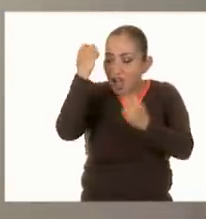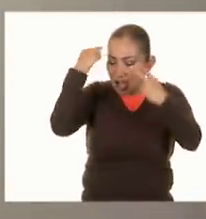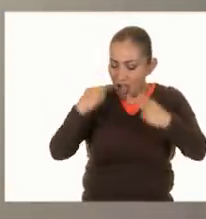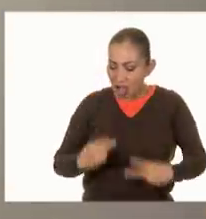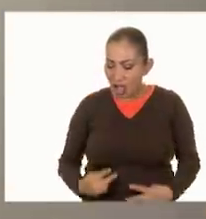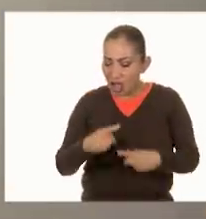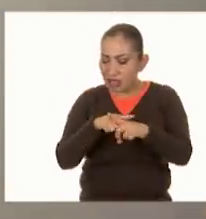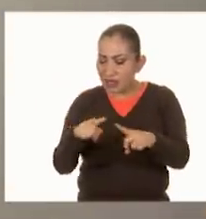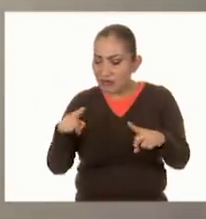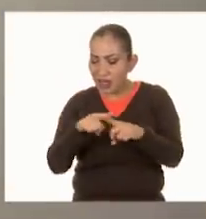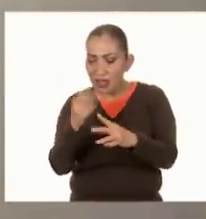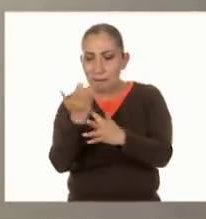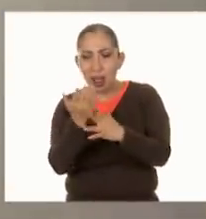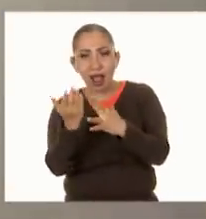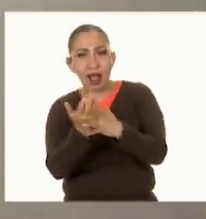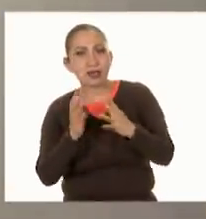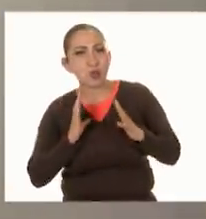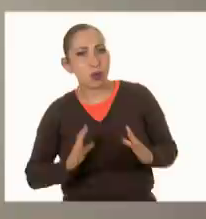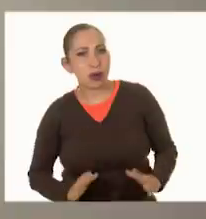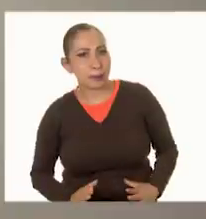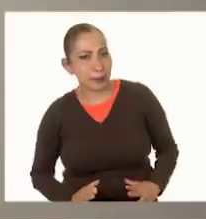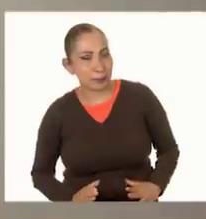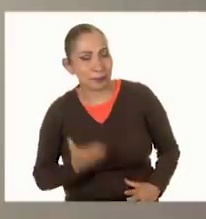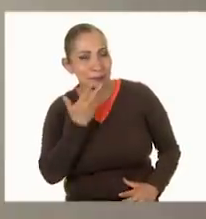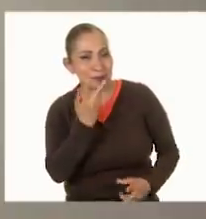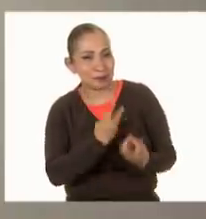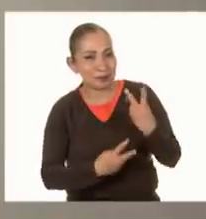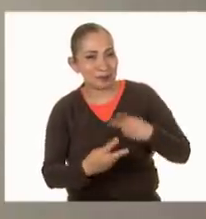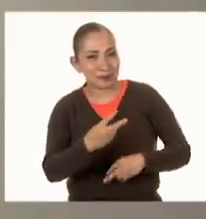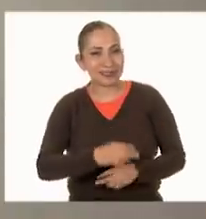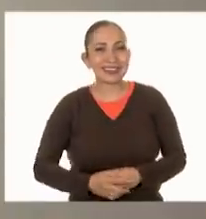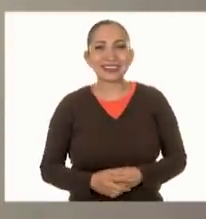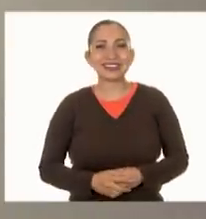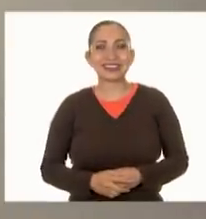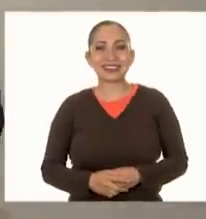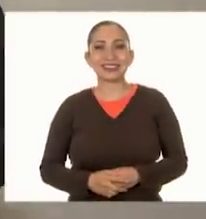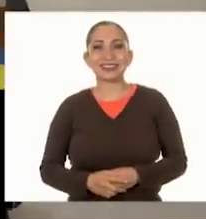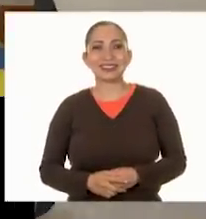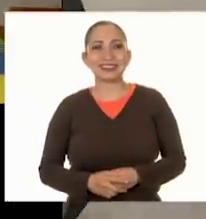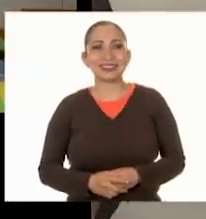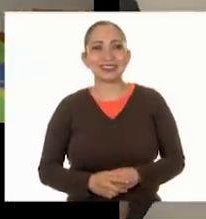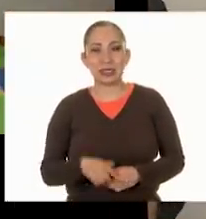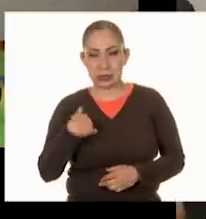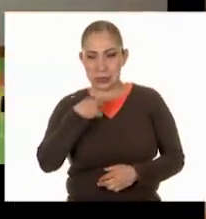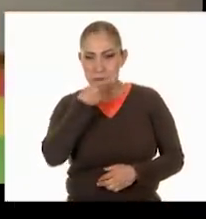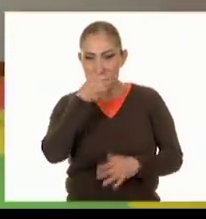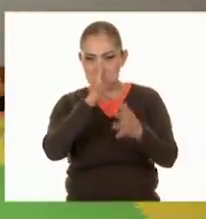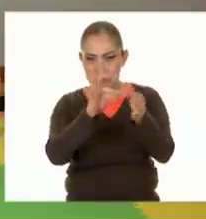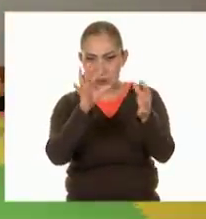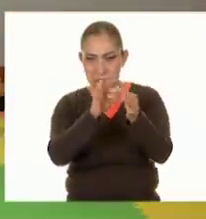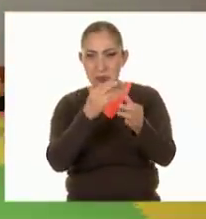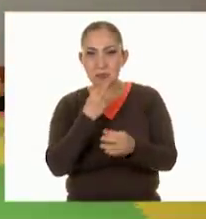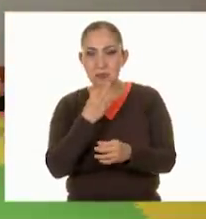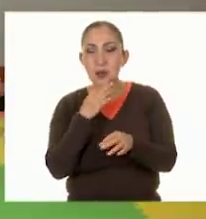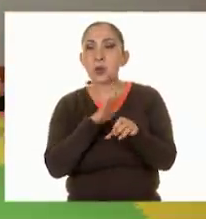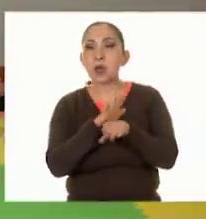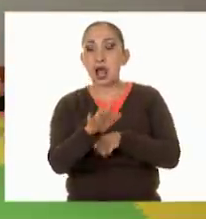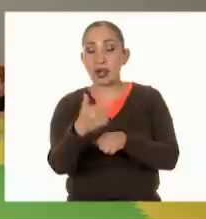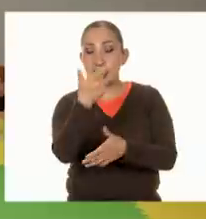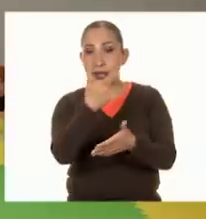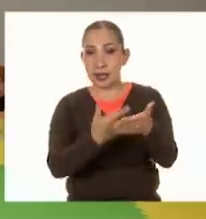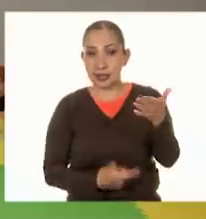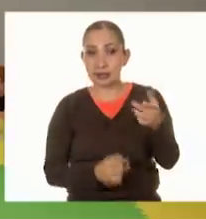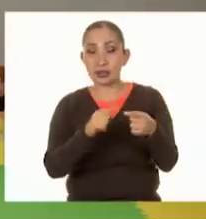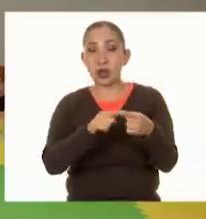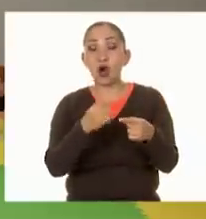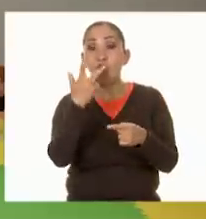tus diferentes segmentos corporales. ¡Bienvenido! Te voy a decir lo que vamos a ocupar. Hoy